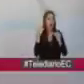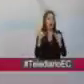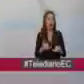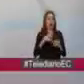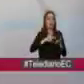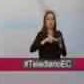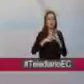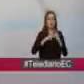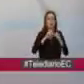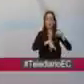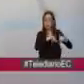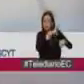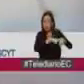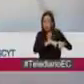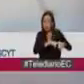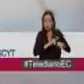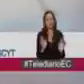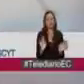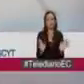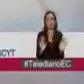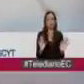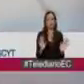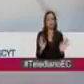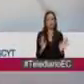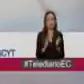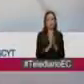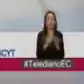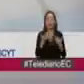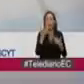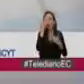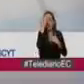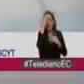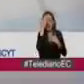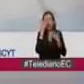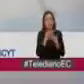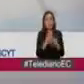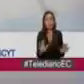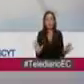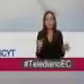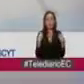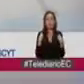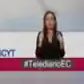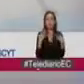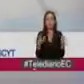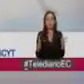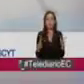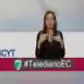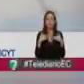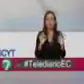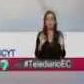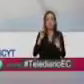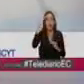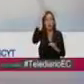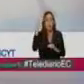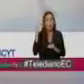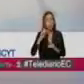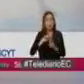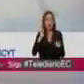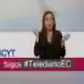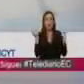hemos dicho y repetido hasta la sociedad no quiere decir que la enfermedad desaparece simplemente tenemos que implementar